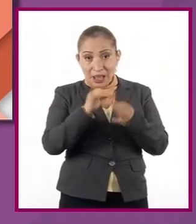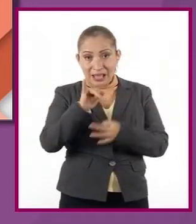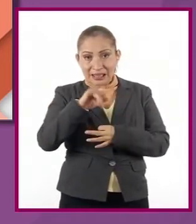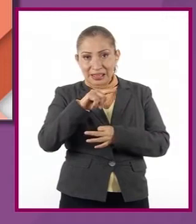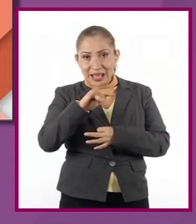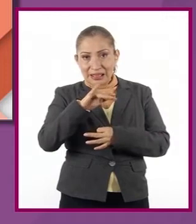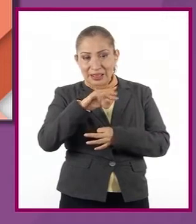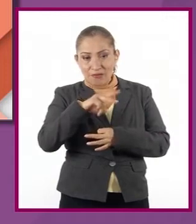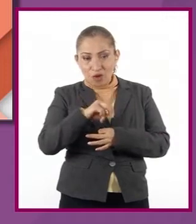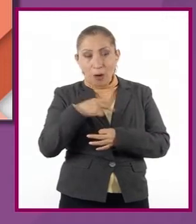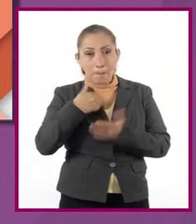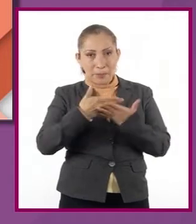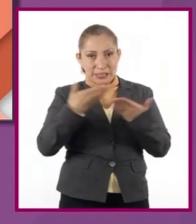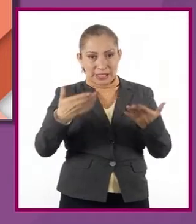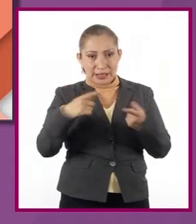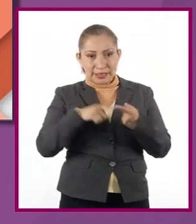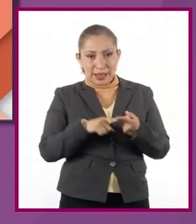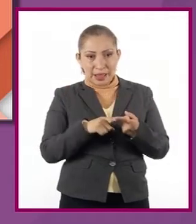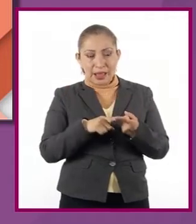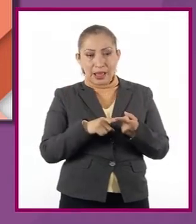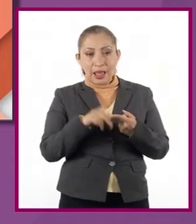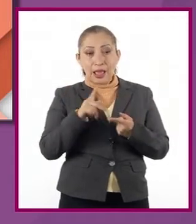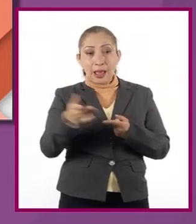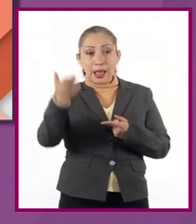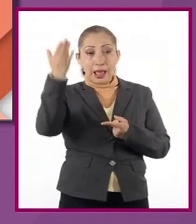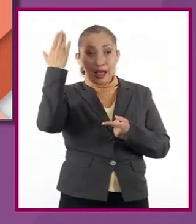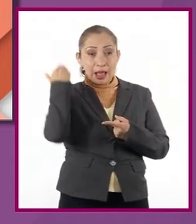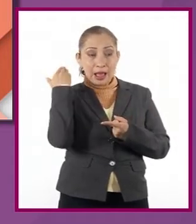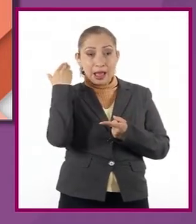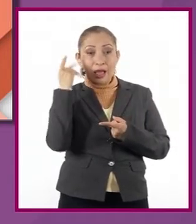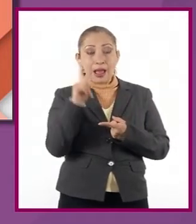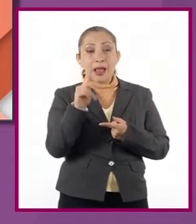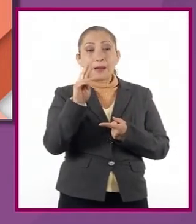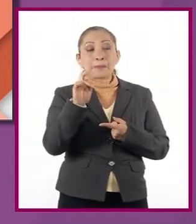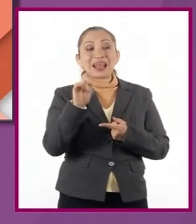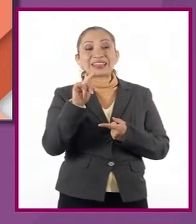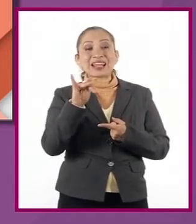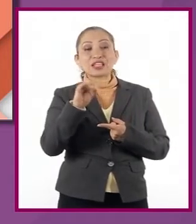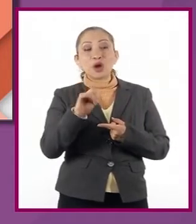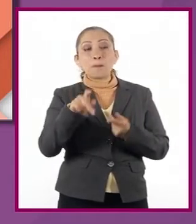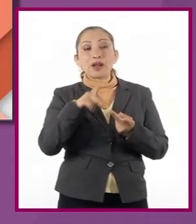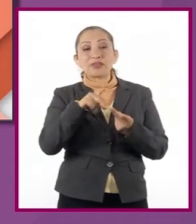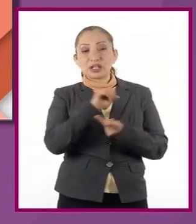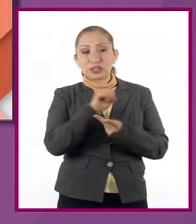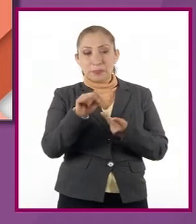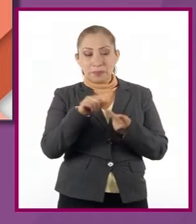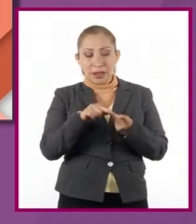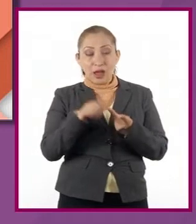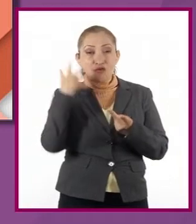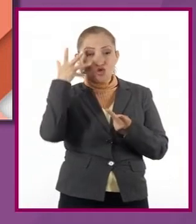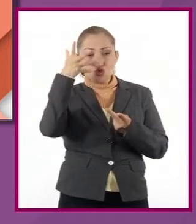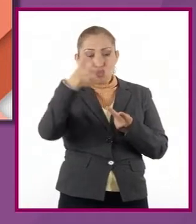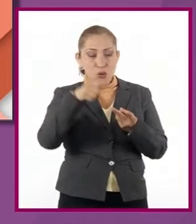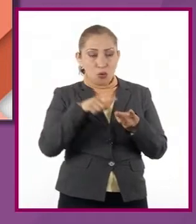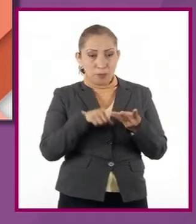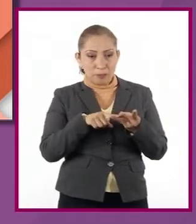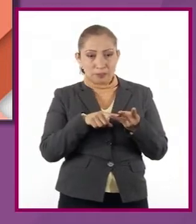son presente, pretérito o pretérito perfecto simple,